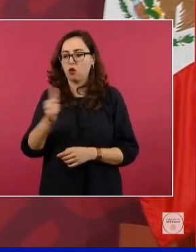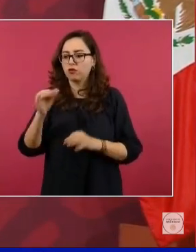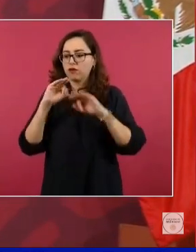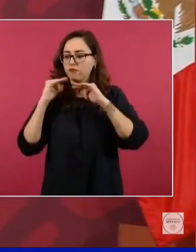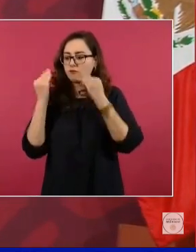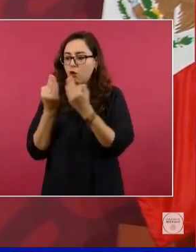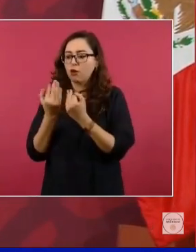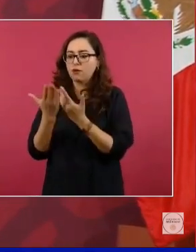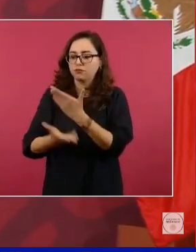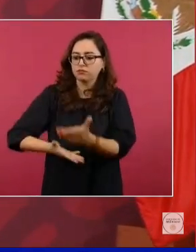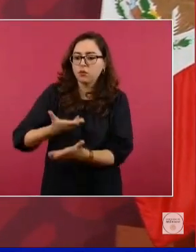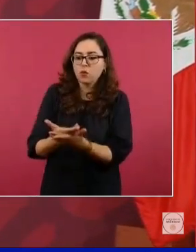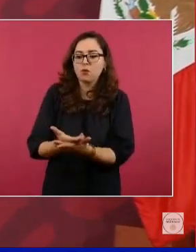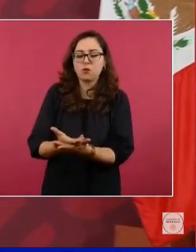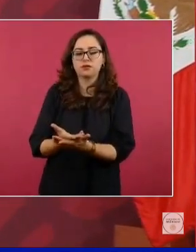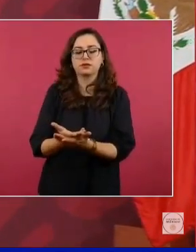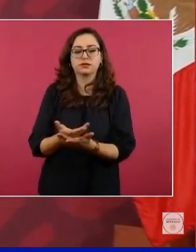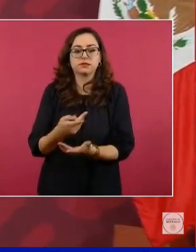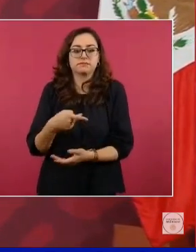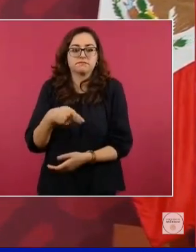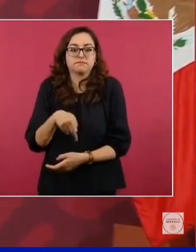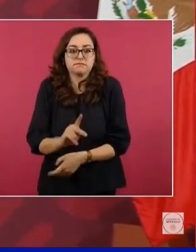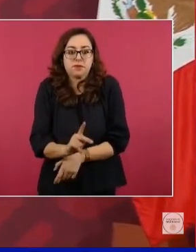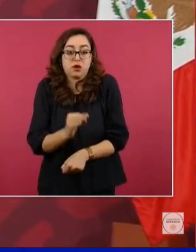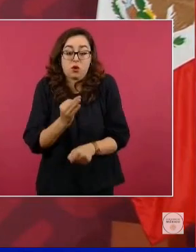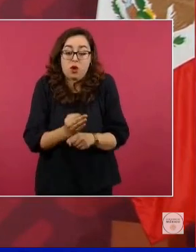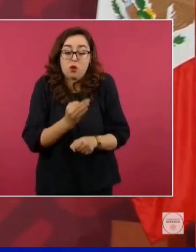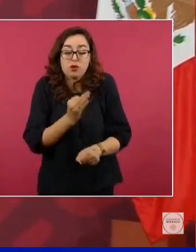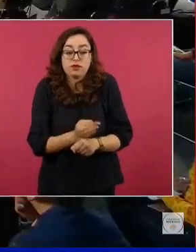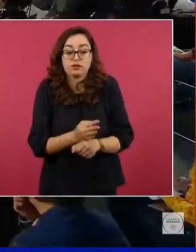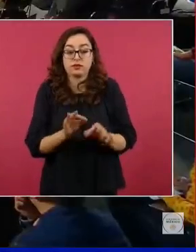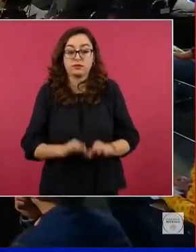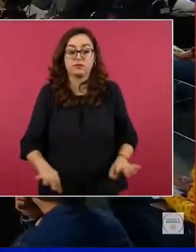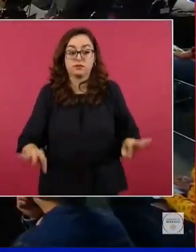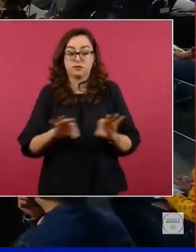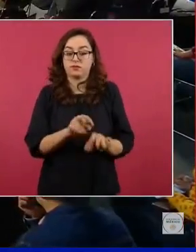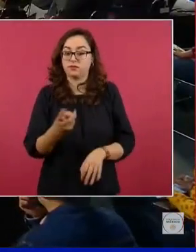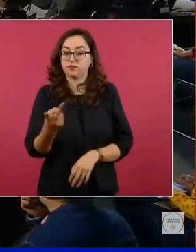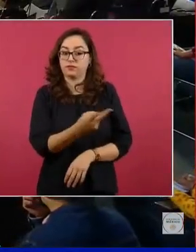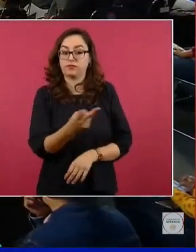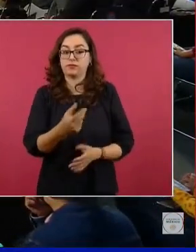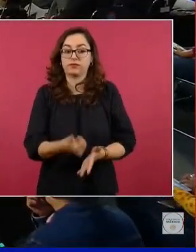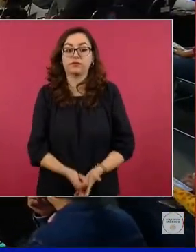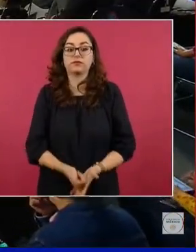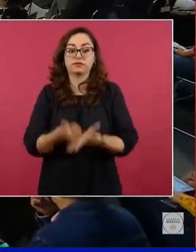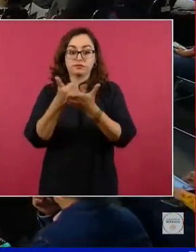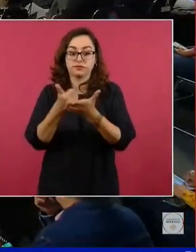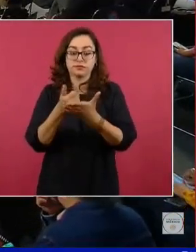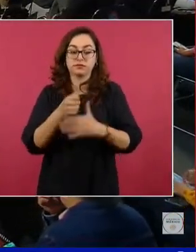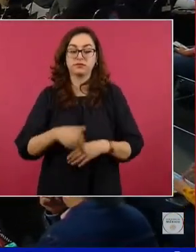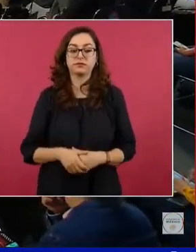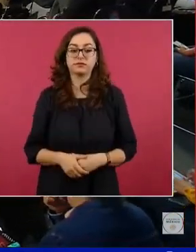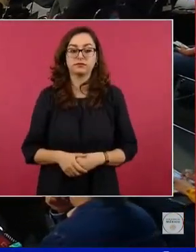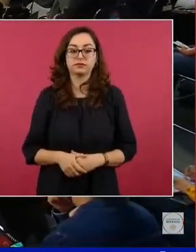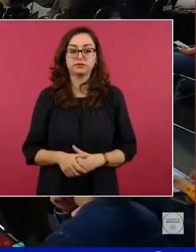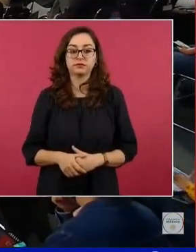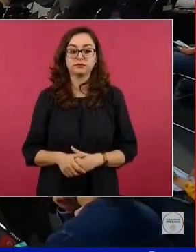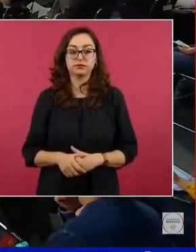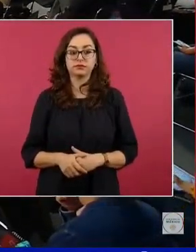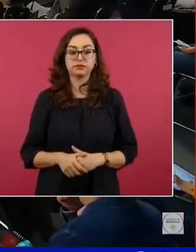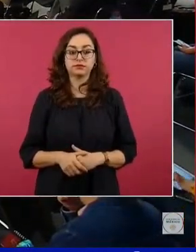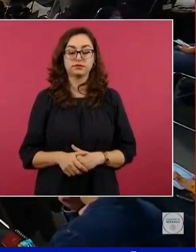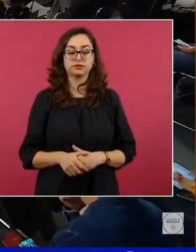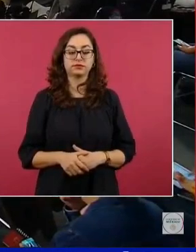Pero lo que queremos es, a ver, ayuden, es lo mismo de las distribuidoras.